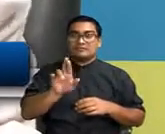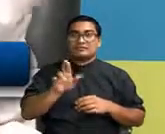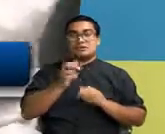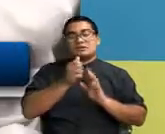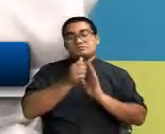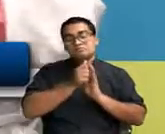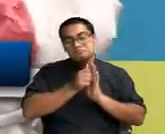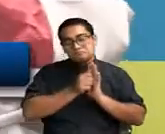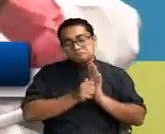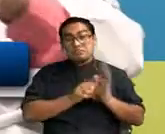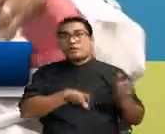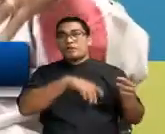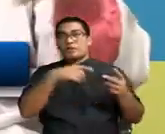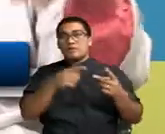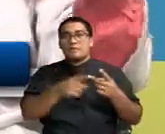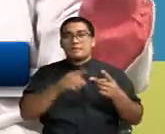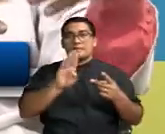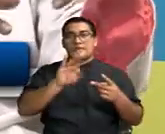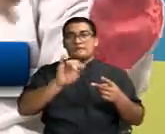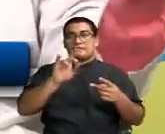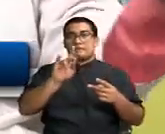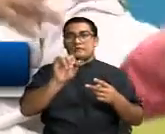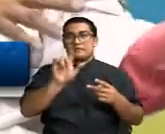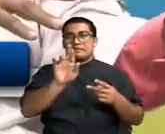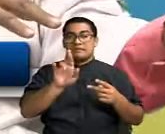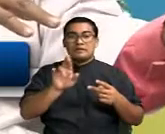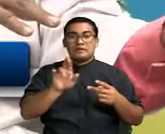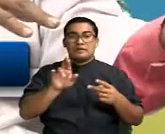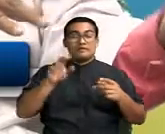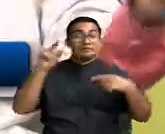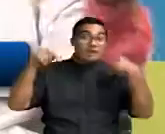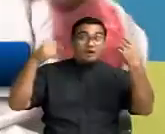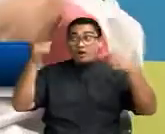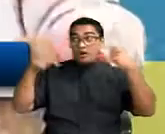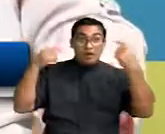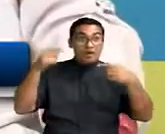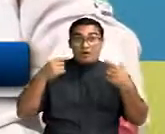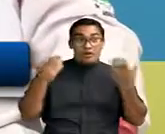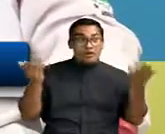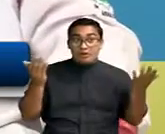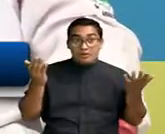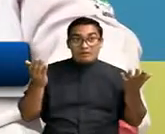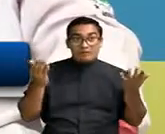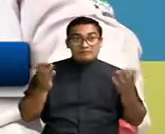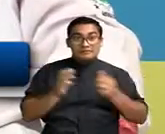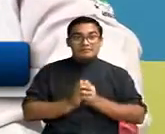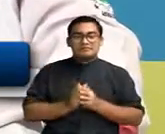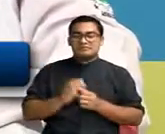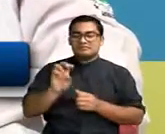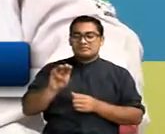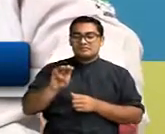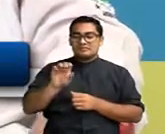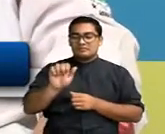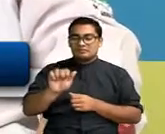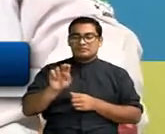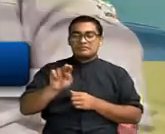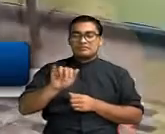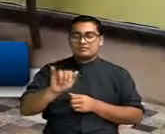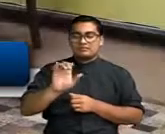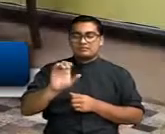y el otro era trastorno bipolar 1 en el episodio maníaco. Ahora, maníaco y depresivo, por